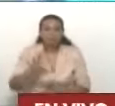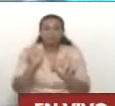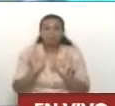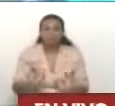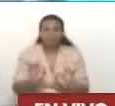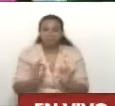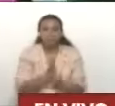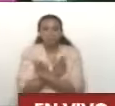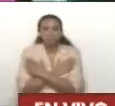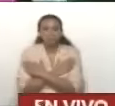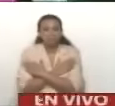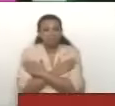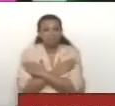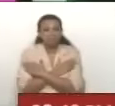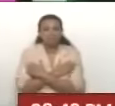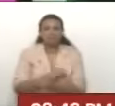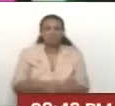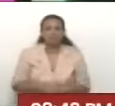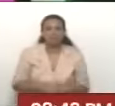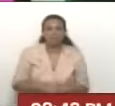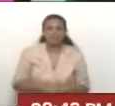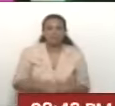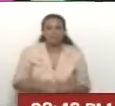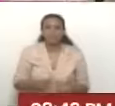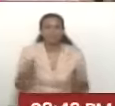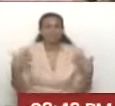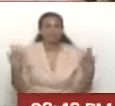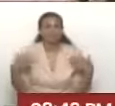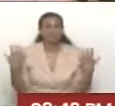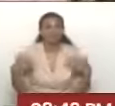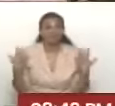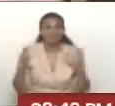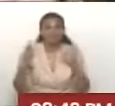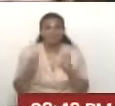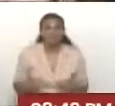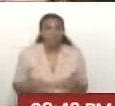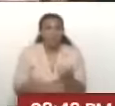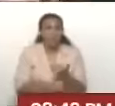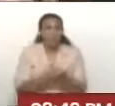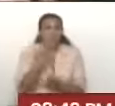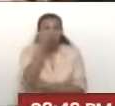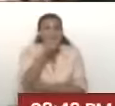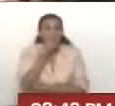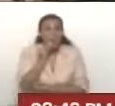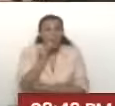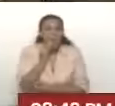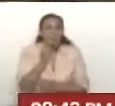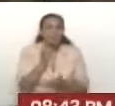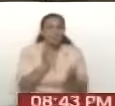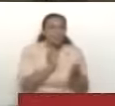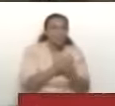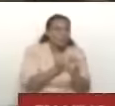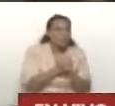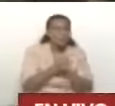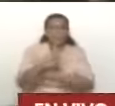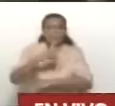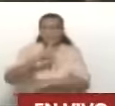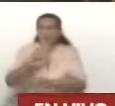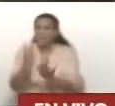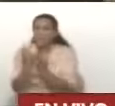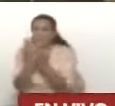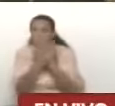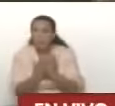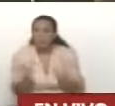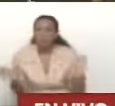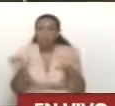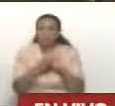Dios quiere. Qué alegría, de verdad, el apoyo a la juventud. Esta es la